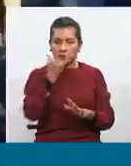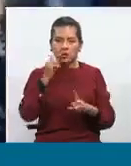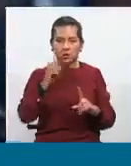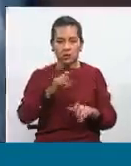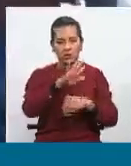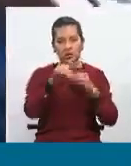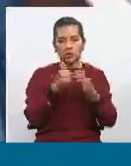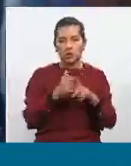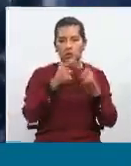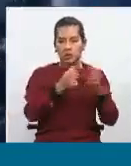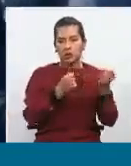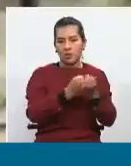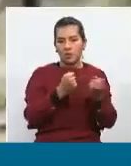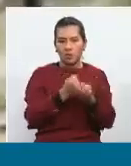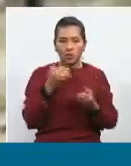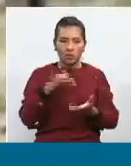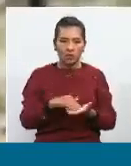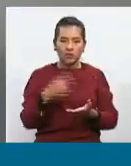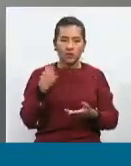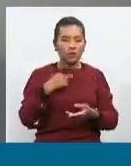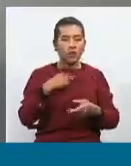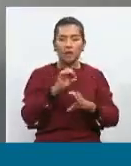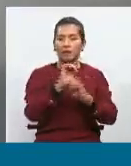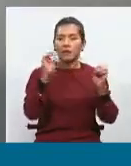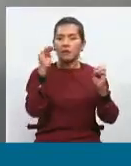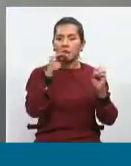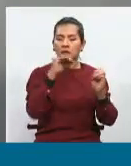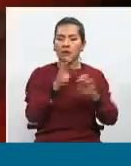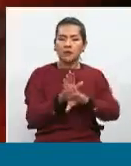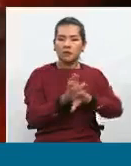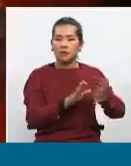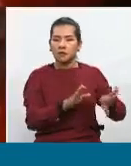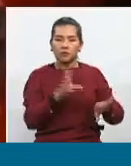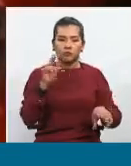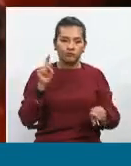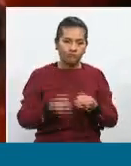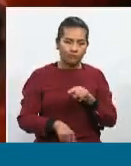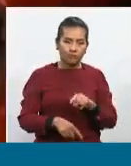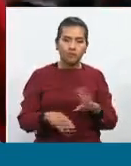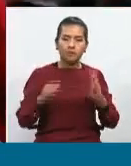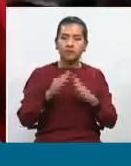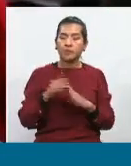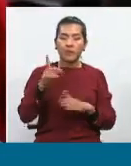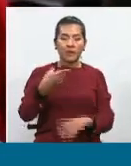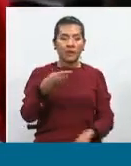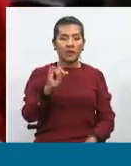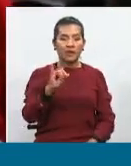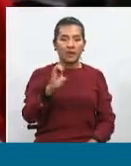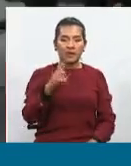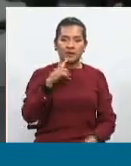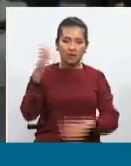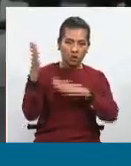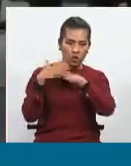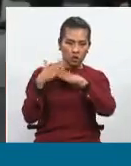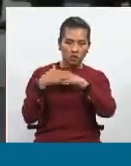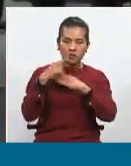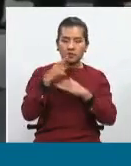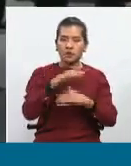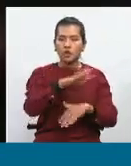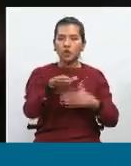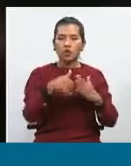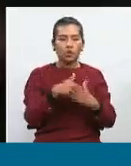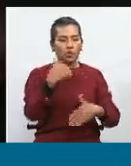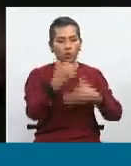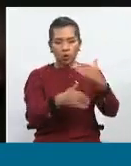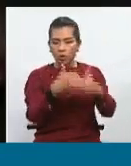No se puede, reitero, negar lo innegable. Una de las recomendaciones que señala la GIEI es concluir los procesos que